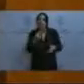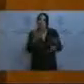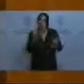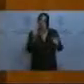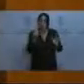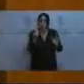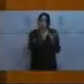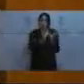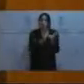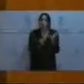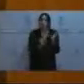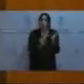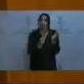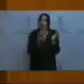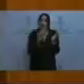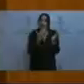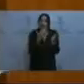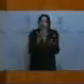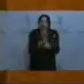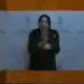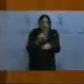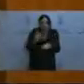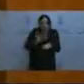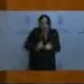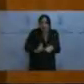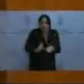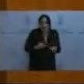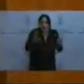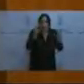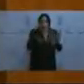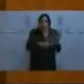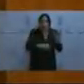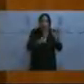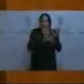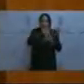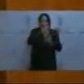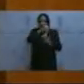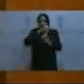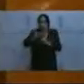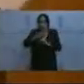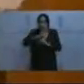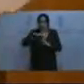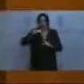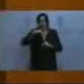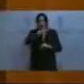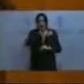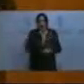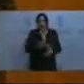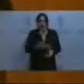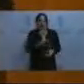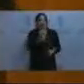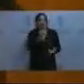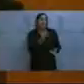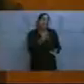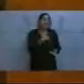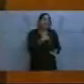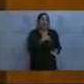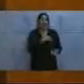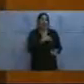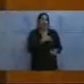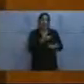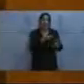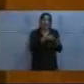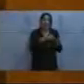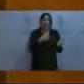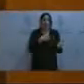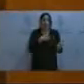recibido. Es el mismo ejemplo de la anulación del decretazo del IGI de Cangas de Narcea. Ustedes dicen, bueno, es una lástima, no van a poder recibir ayudas.